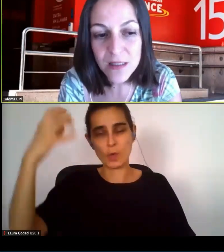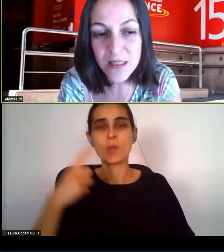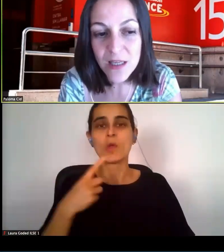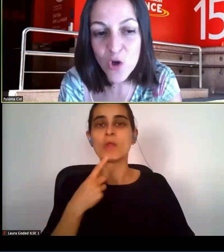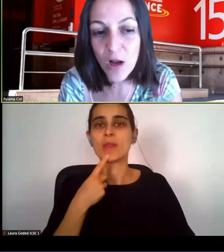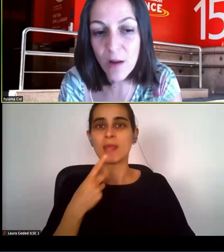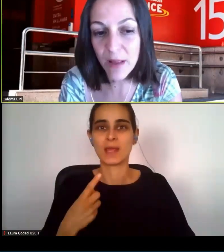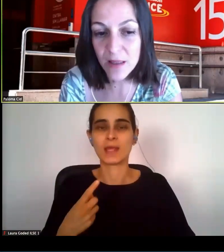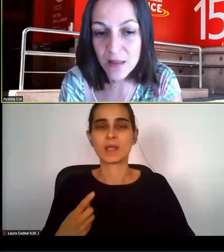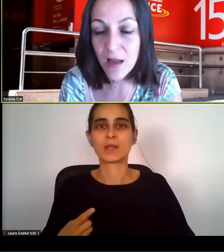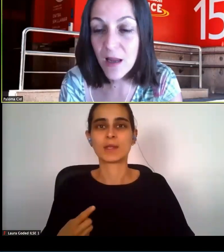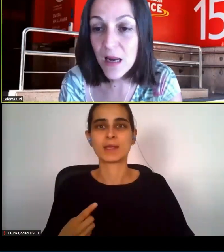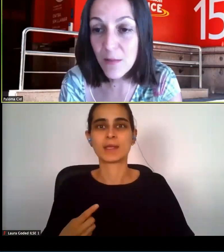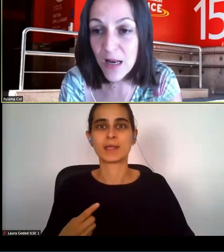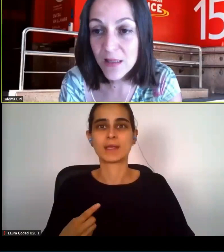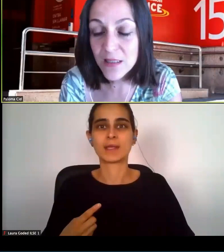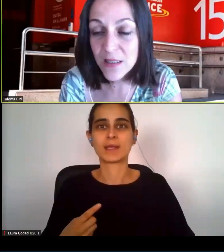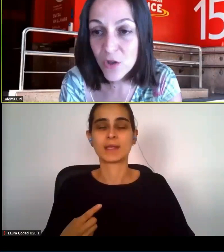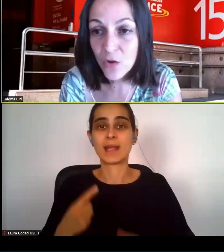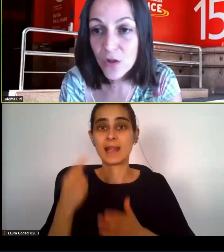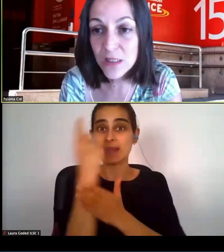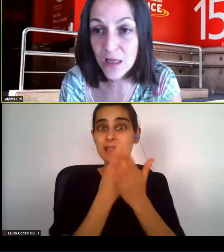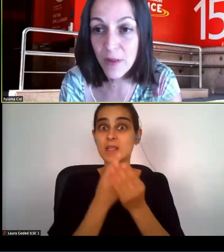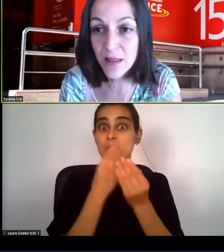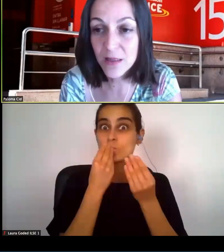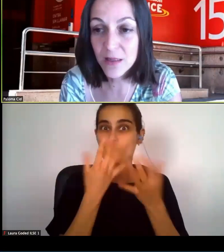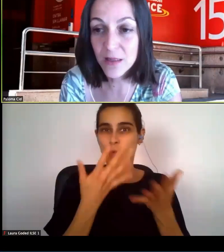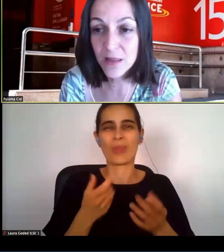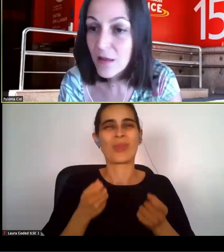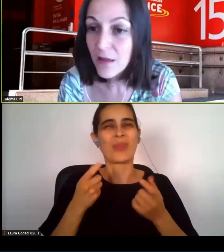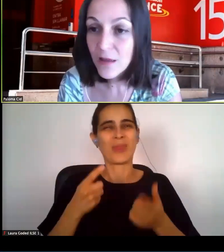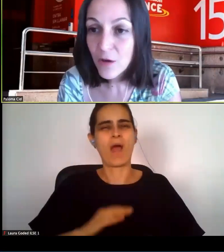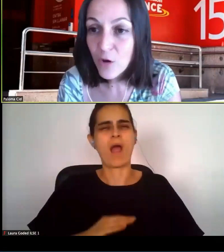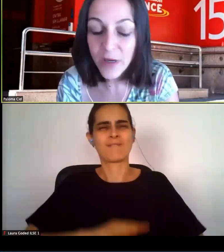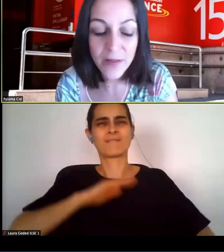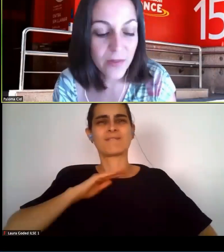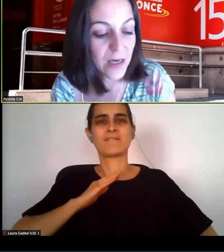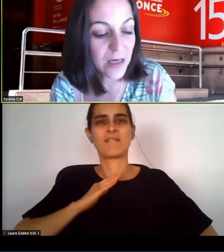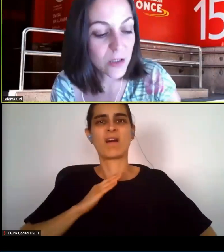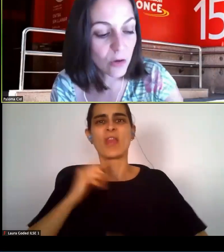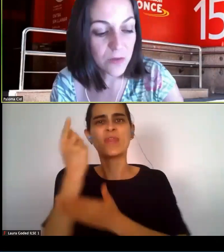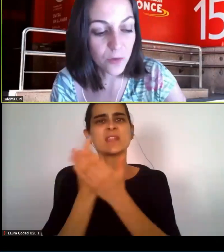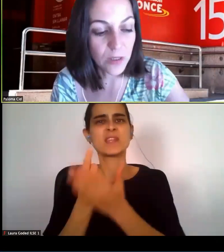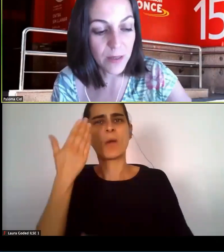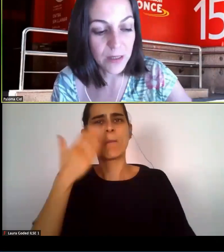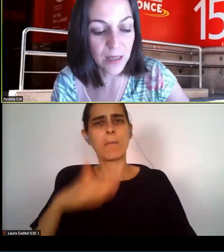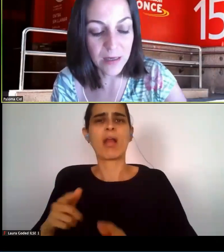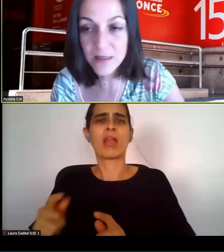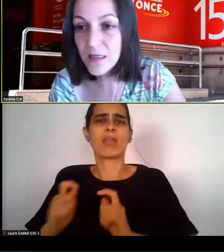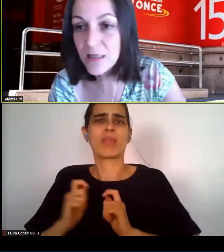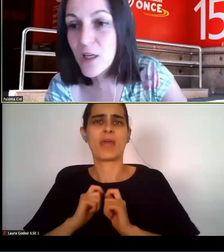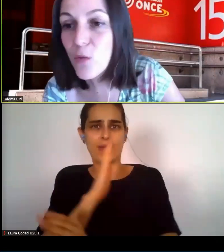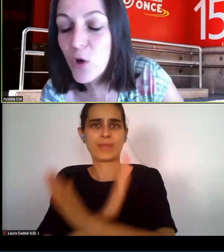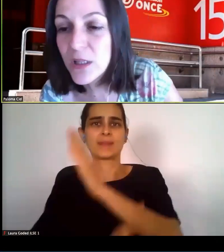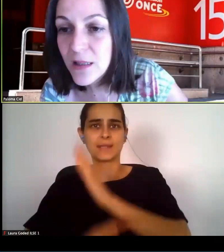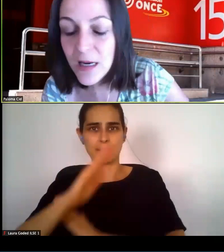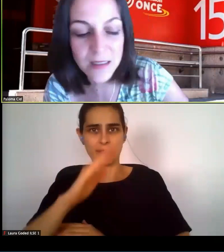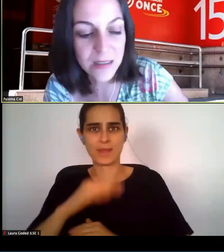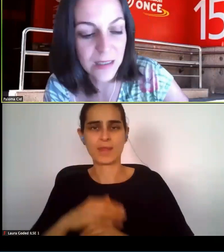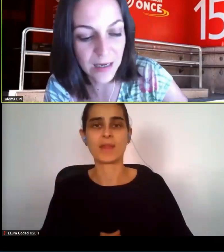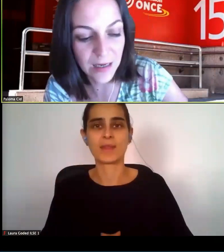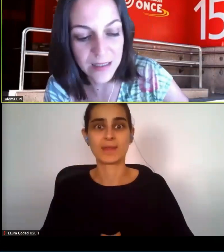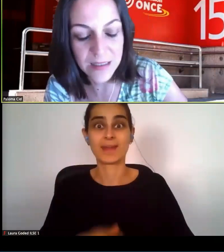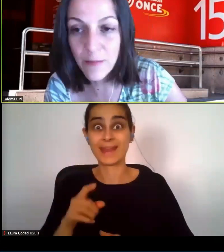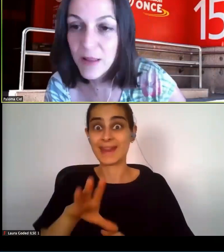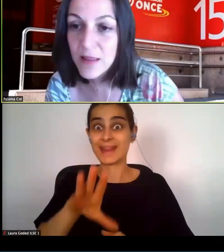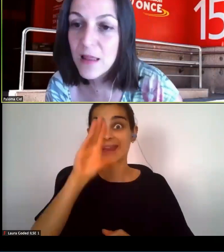buen diseño capacita, el mal diseño discapacita. Comprender esto es fundamental. Es así como entenderéis